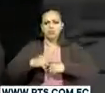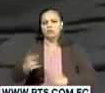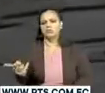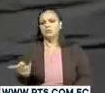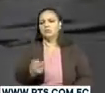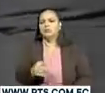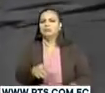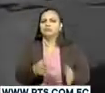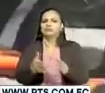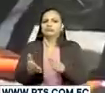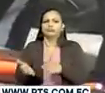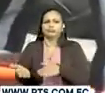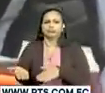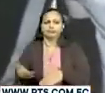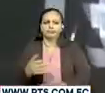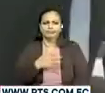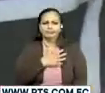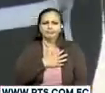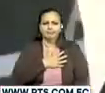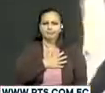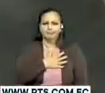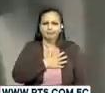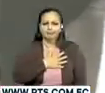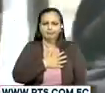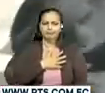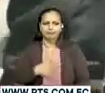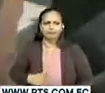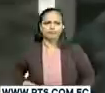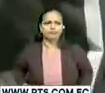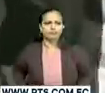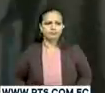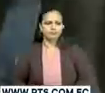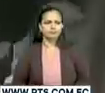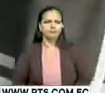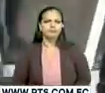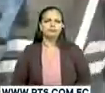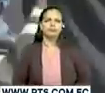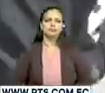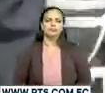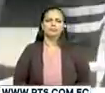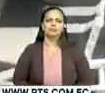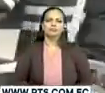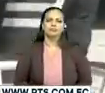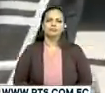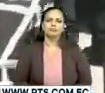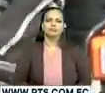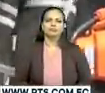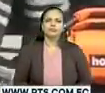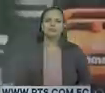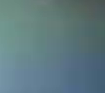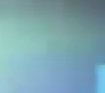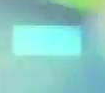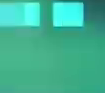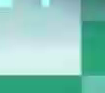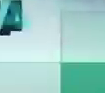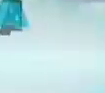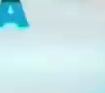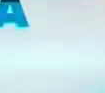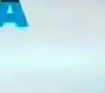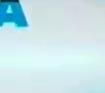silencio. Con imágenes de Nicolai Altamirano en Chimborazo, informó Darwin Altamirano.